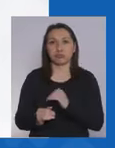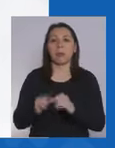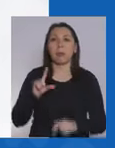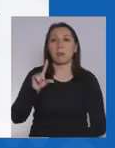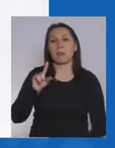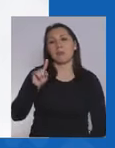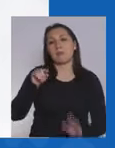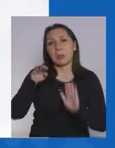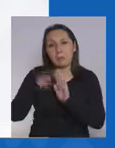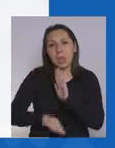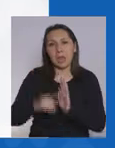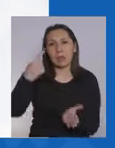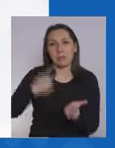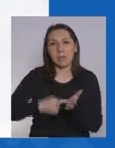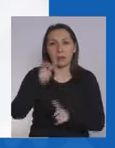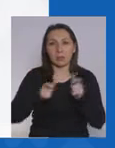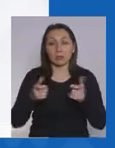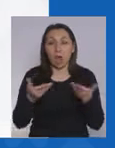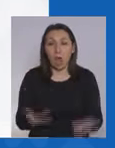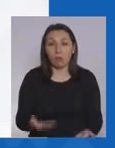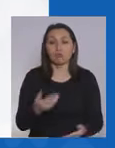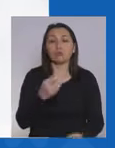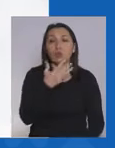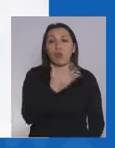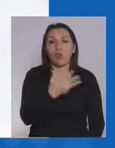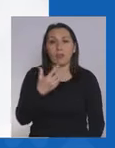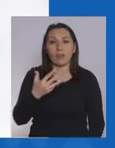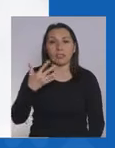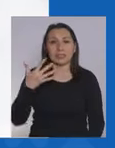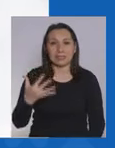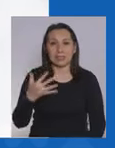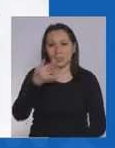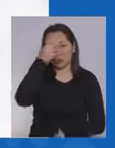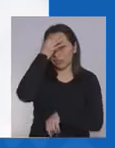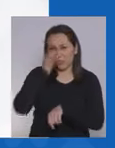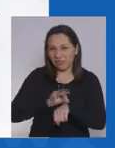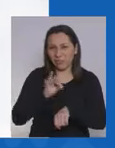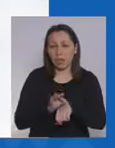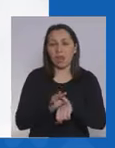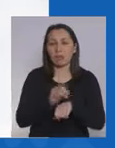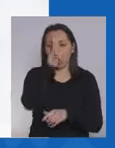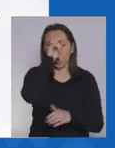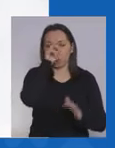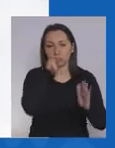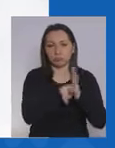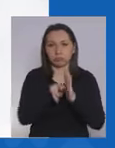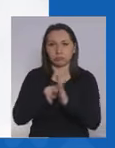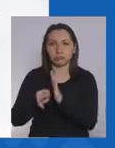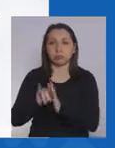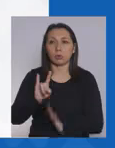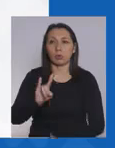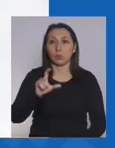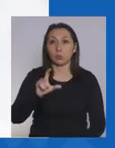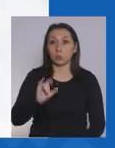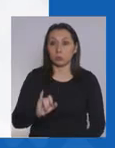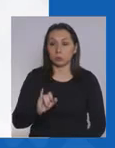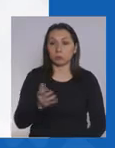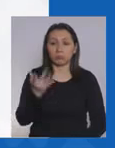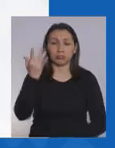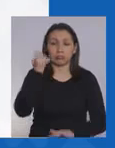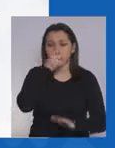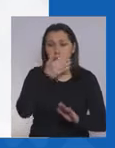de 1000 pacientes hoy día tenemos 995 pacientes en uso cifra que no